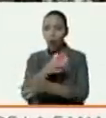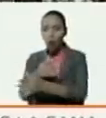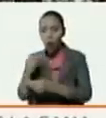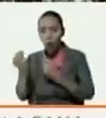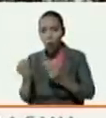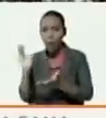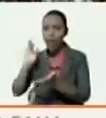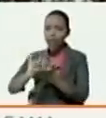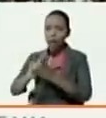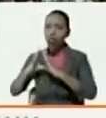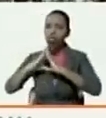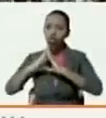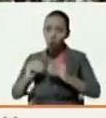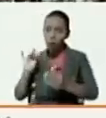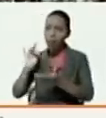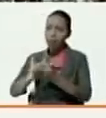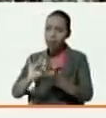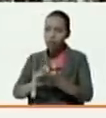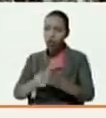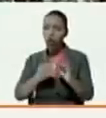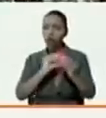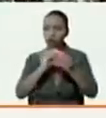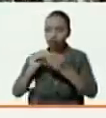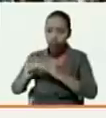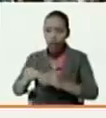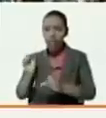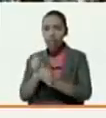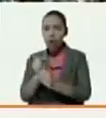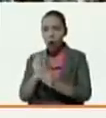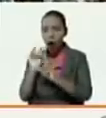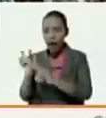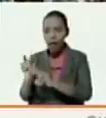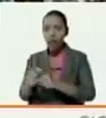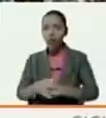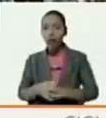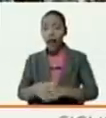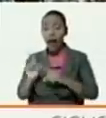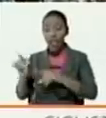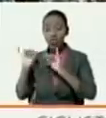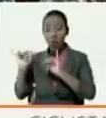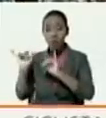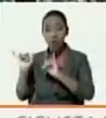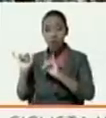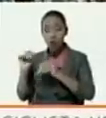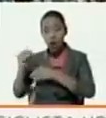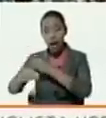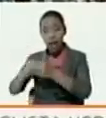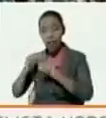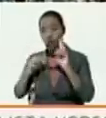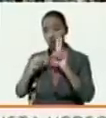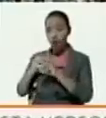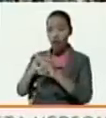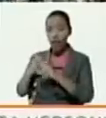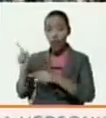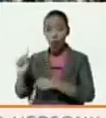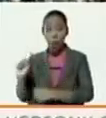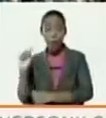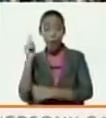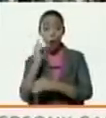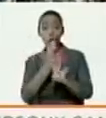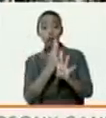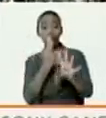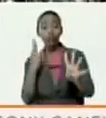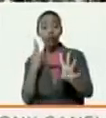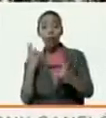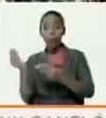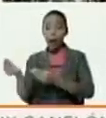intervenir, todos puedan intervenir. Esos mismos que tú los ves conspirando son los primeros que hacen colas a veces para